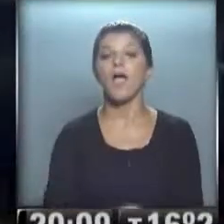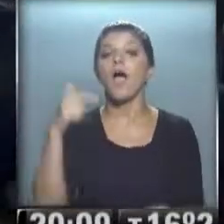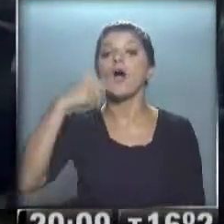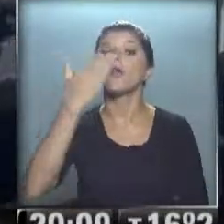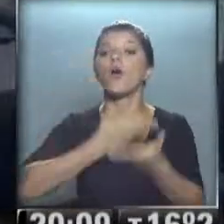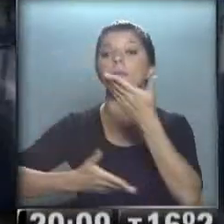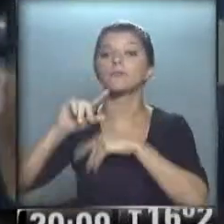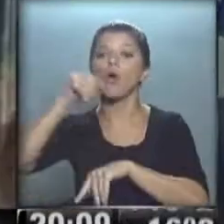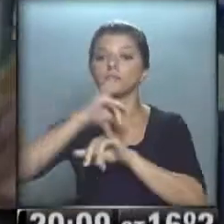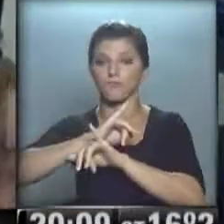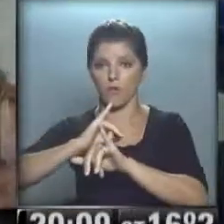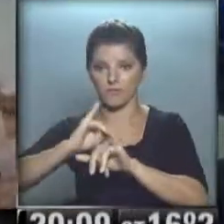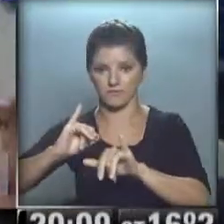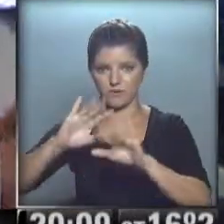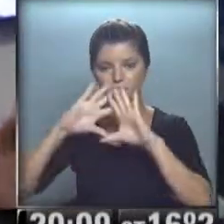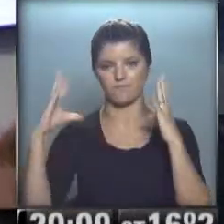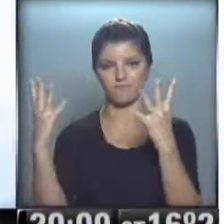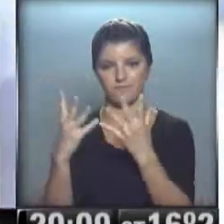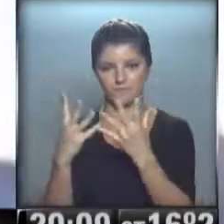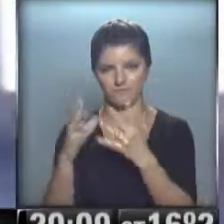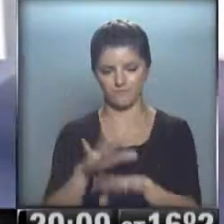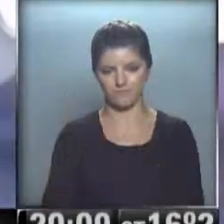Compartimos ahora estas otras noticias del mundo.